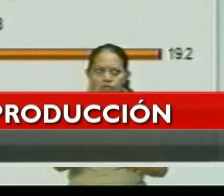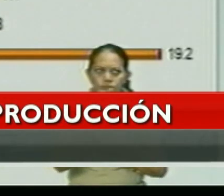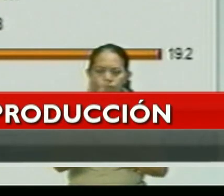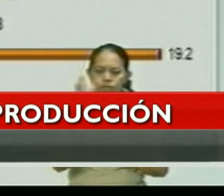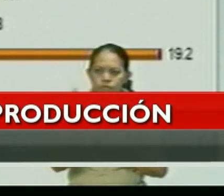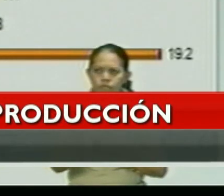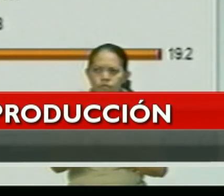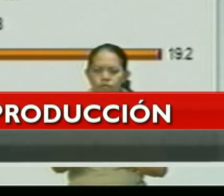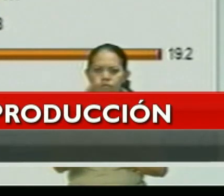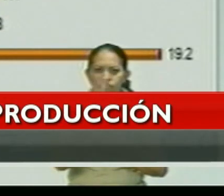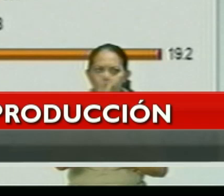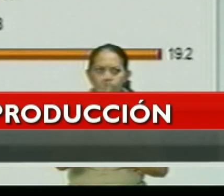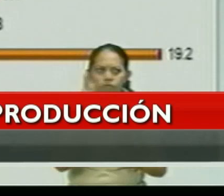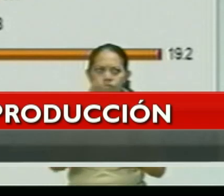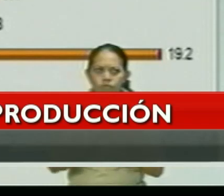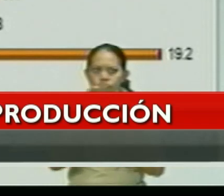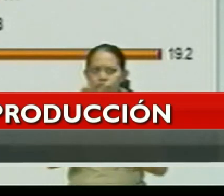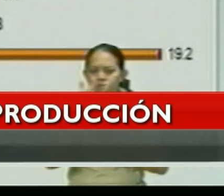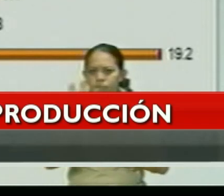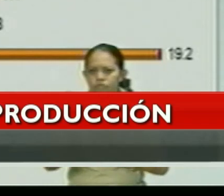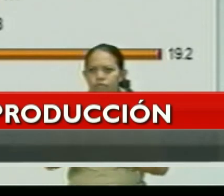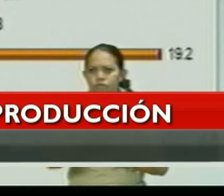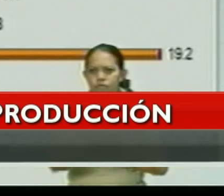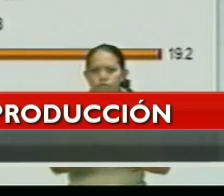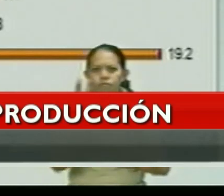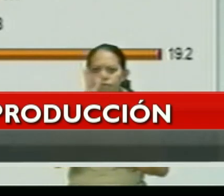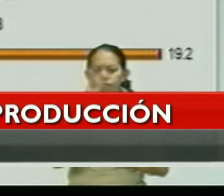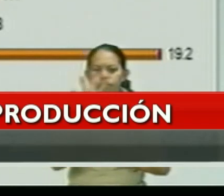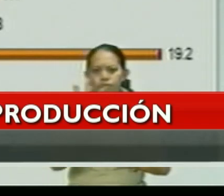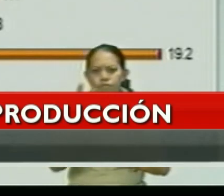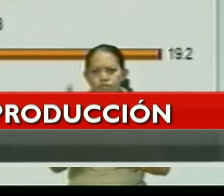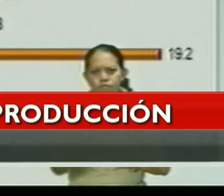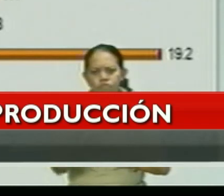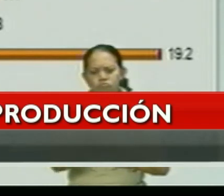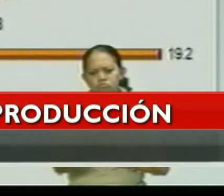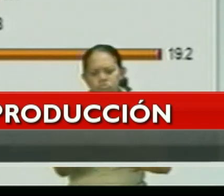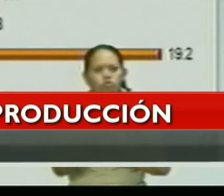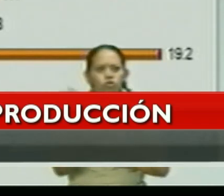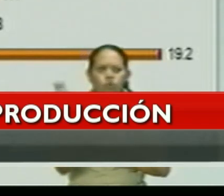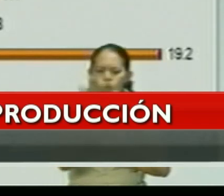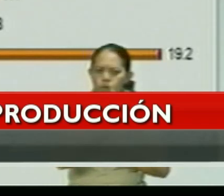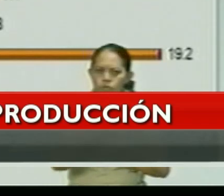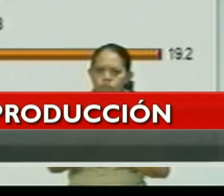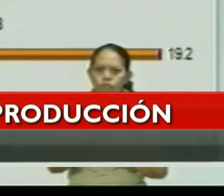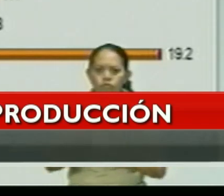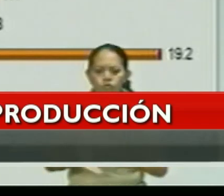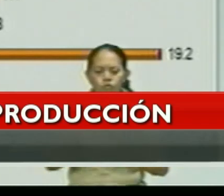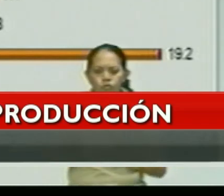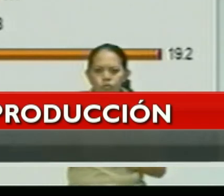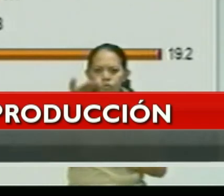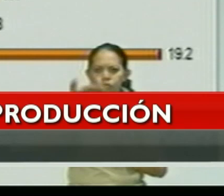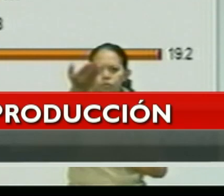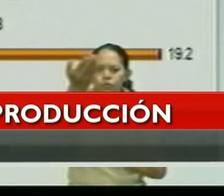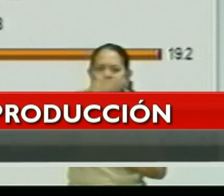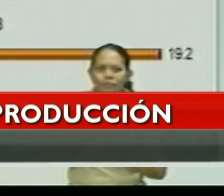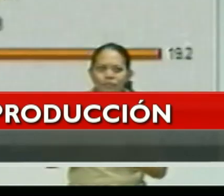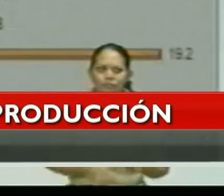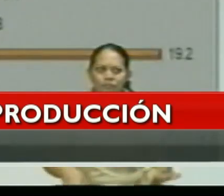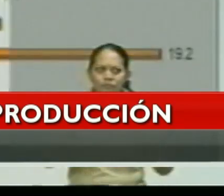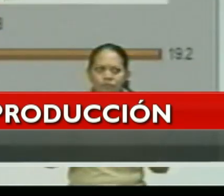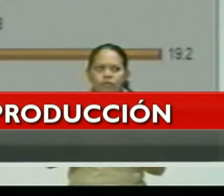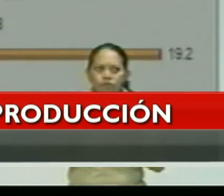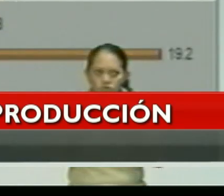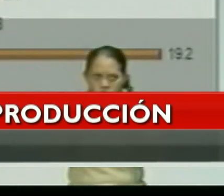23-24, el ciclo 23-24 con respecto al 22-23, todos los sectores crecen. Y